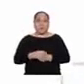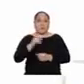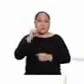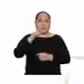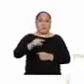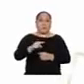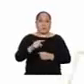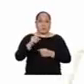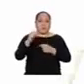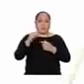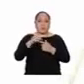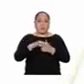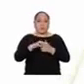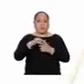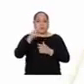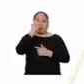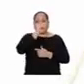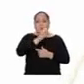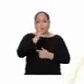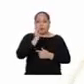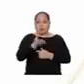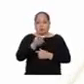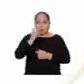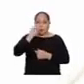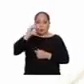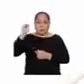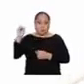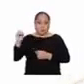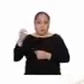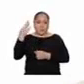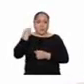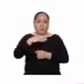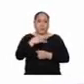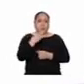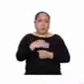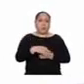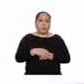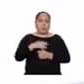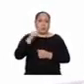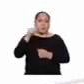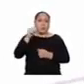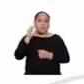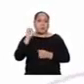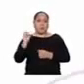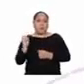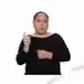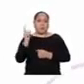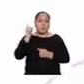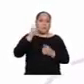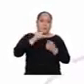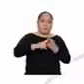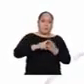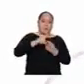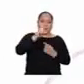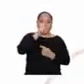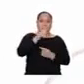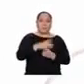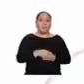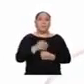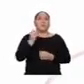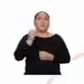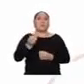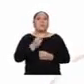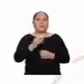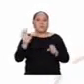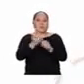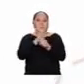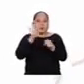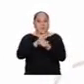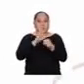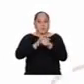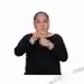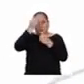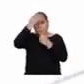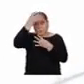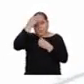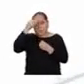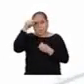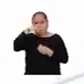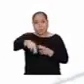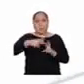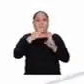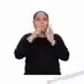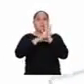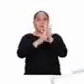con decimal o fracción, siempre va a estar entre 0 y 1, porque el total de datos